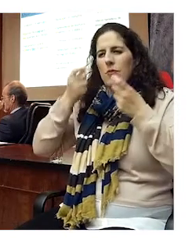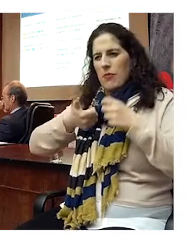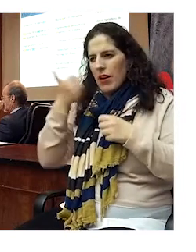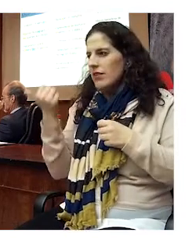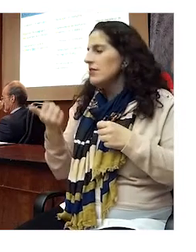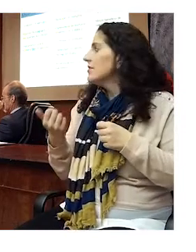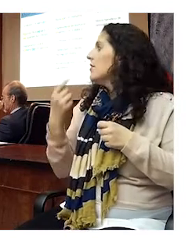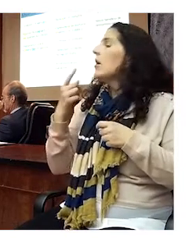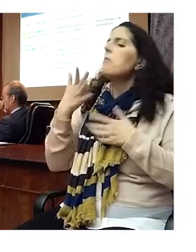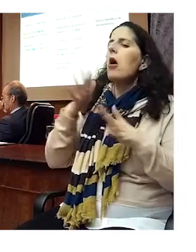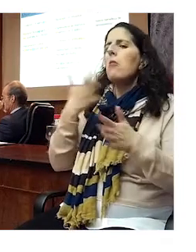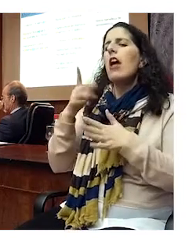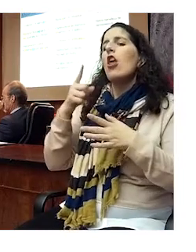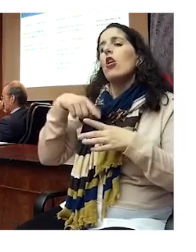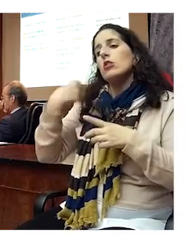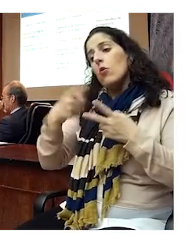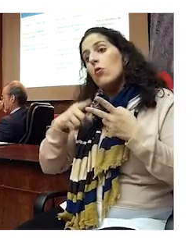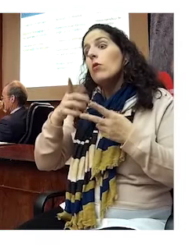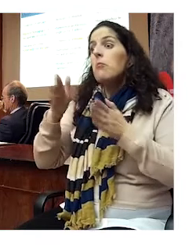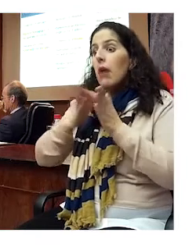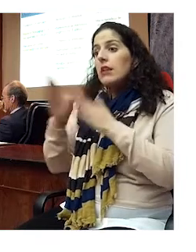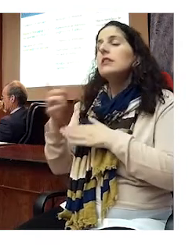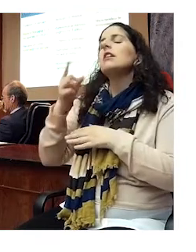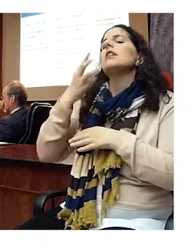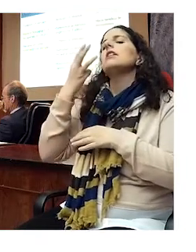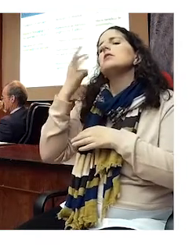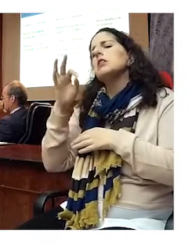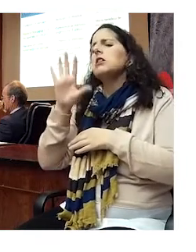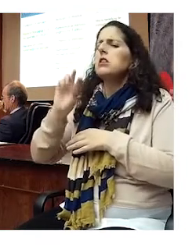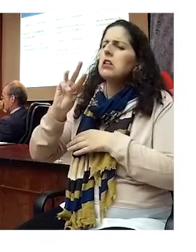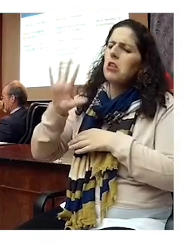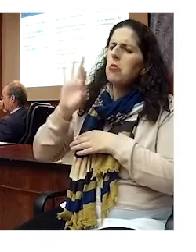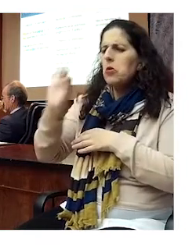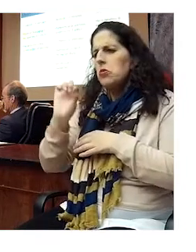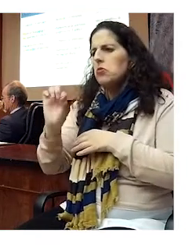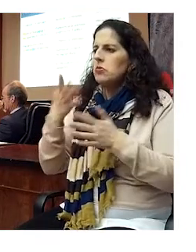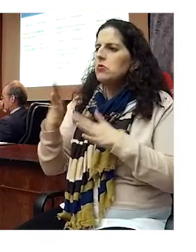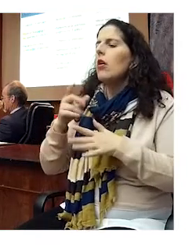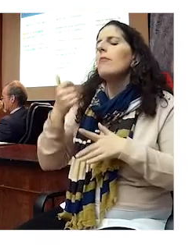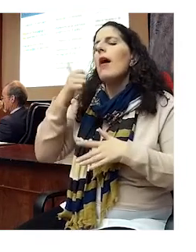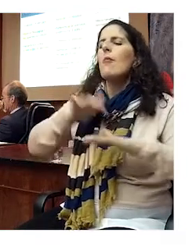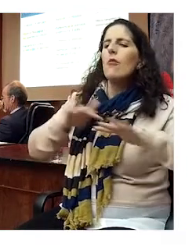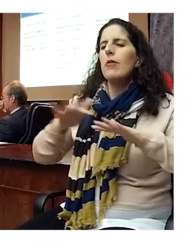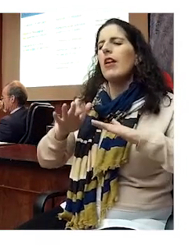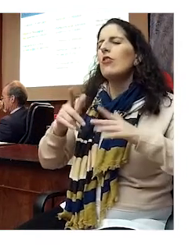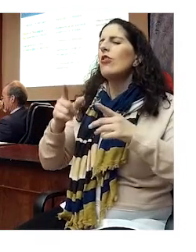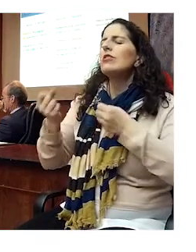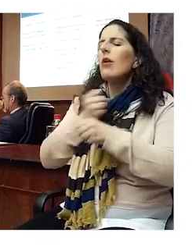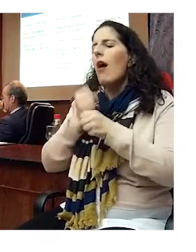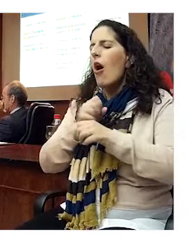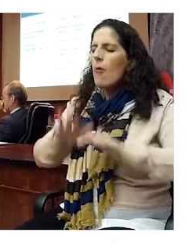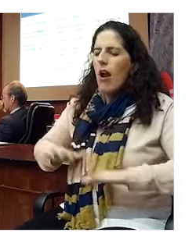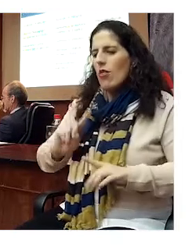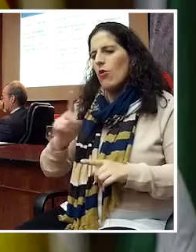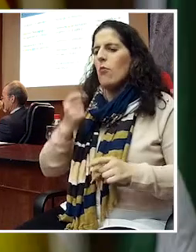duración, 25-30 minutos inicialmente, con preferencia del deporte dinámico sobre el estático, con 2